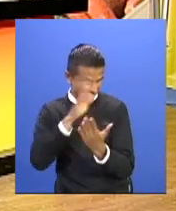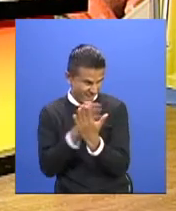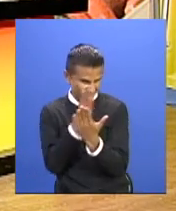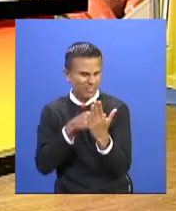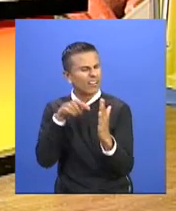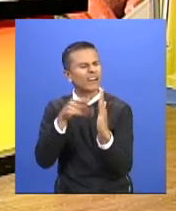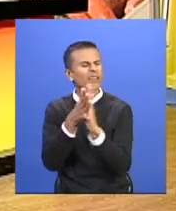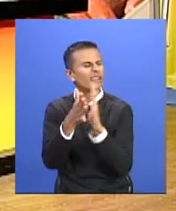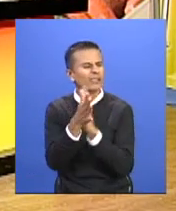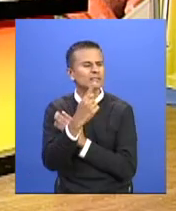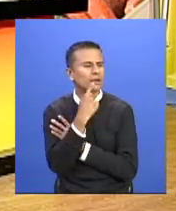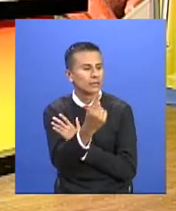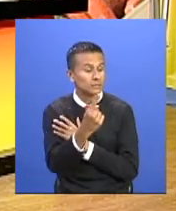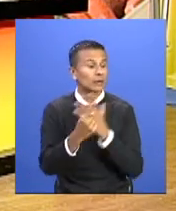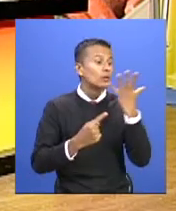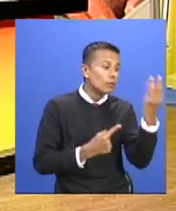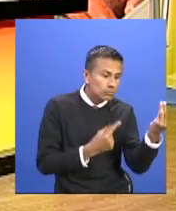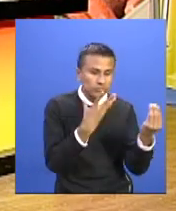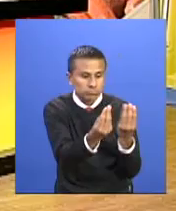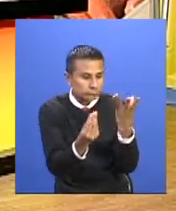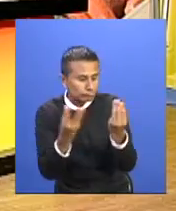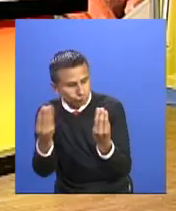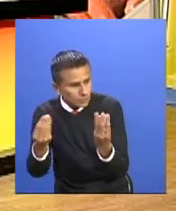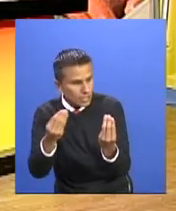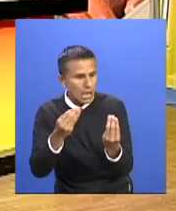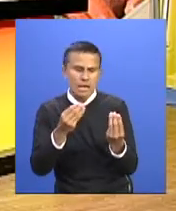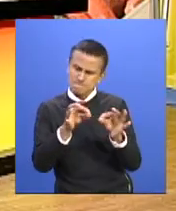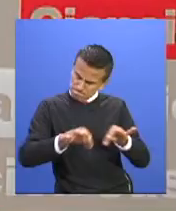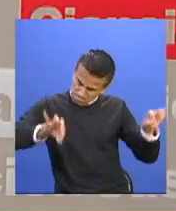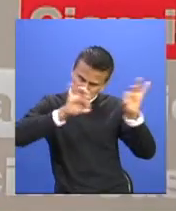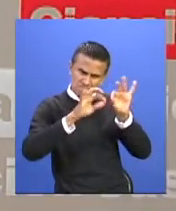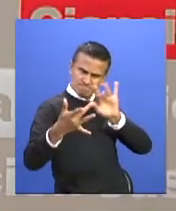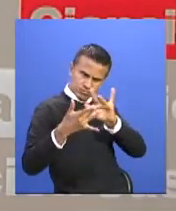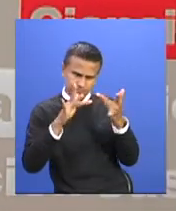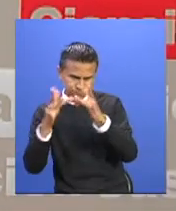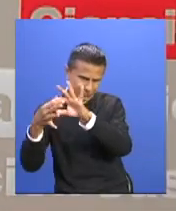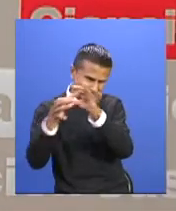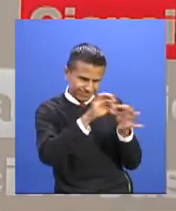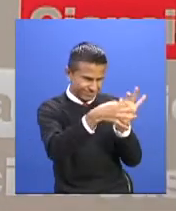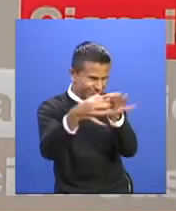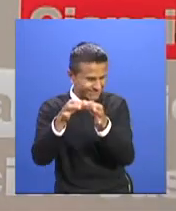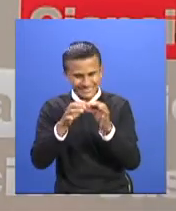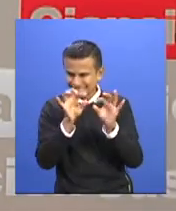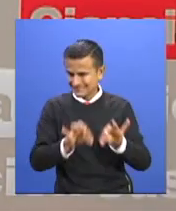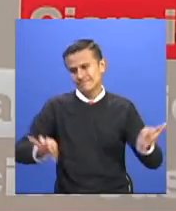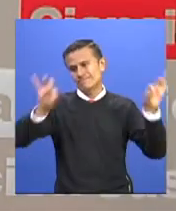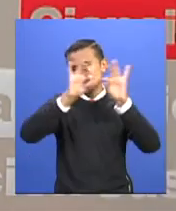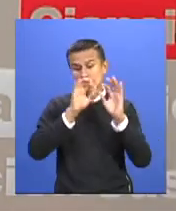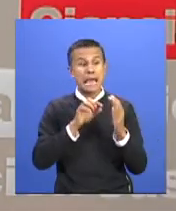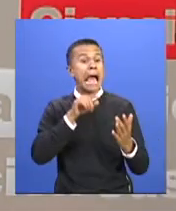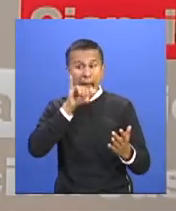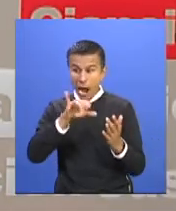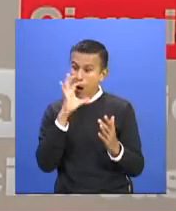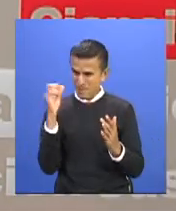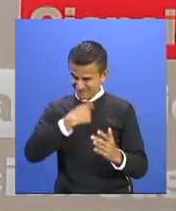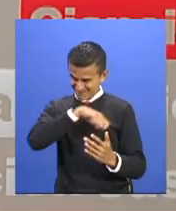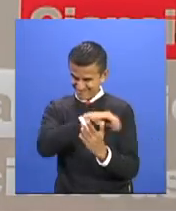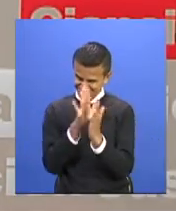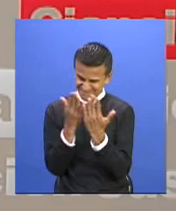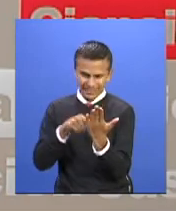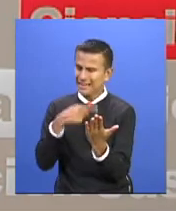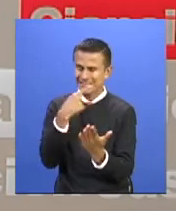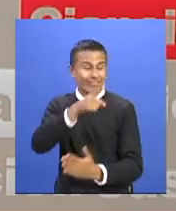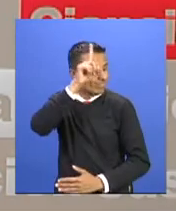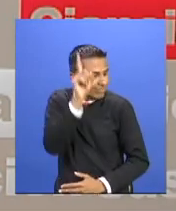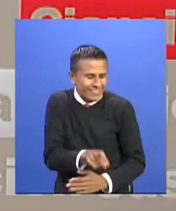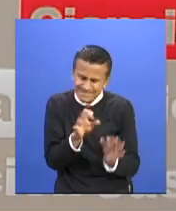que hay que los grupos de interés interiores se relacionen unos con otros. Y él dice en últimas que esas son variables decisivas a